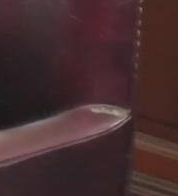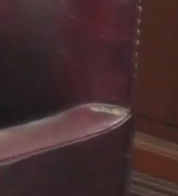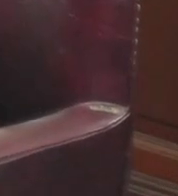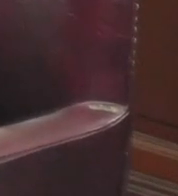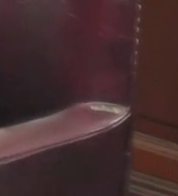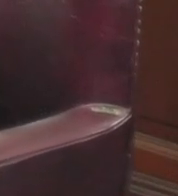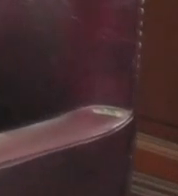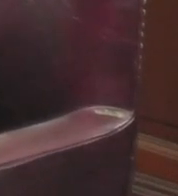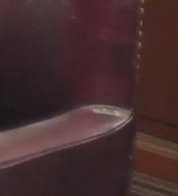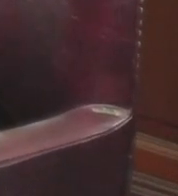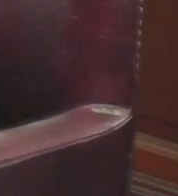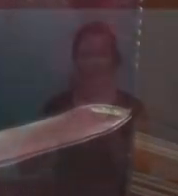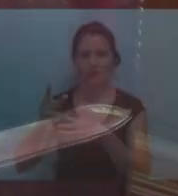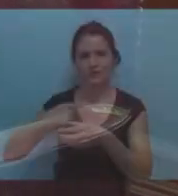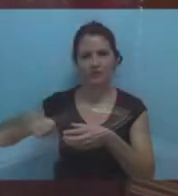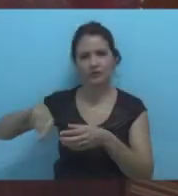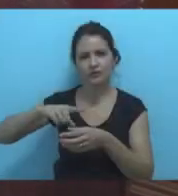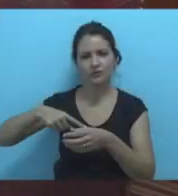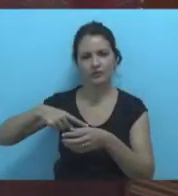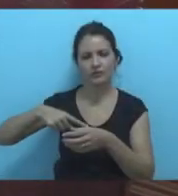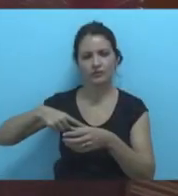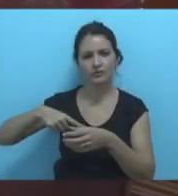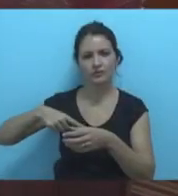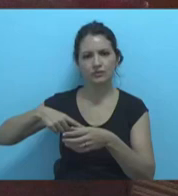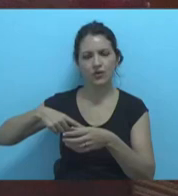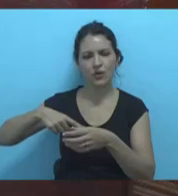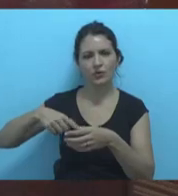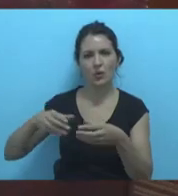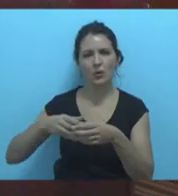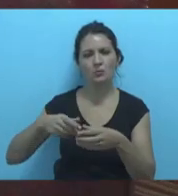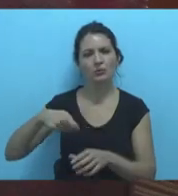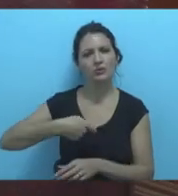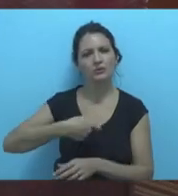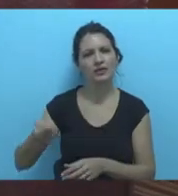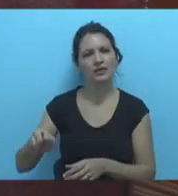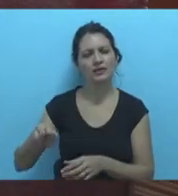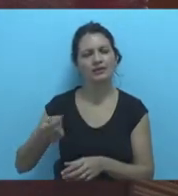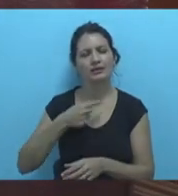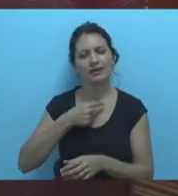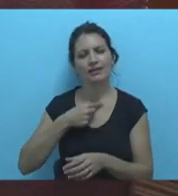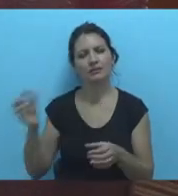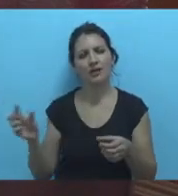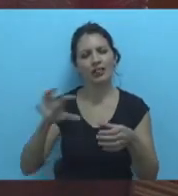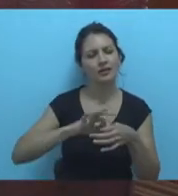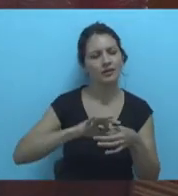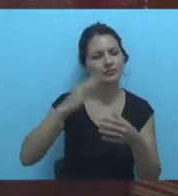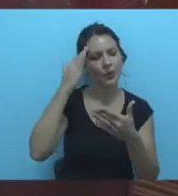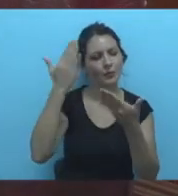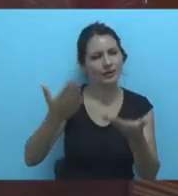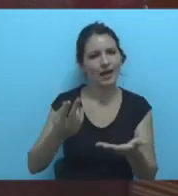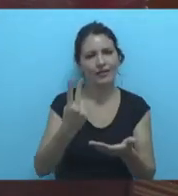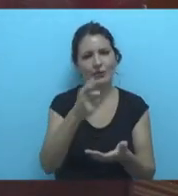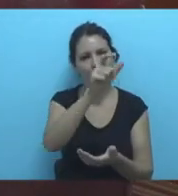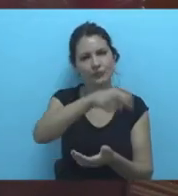el interbloque y particularmente desde el bloque del Partido Socialista queremos adherir al homenaje a